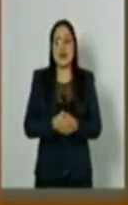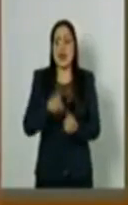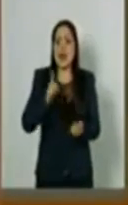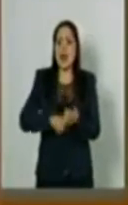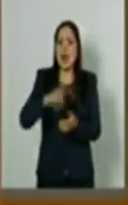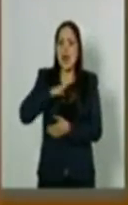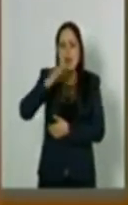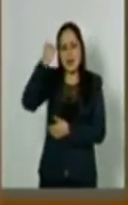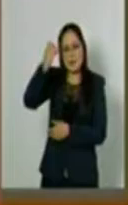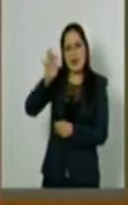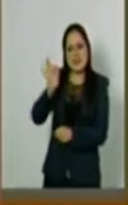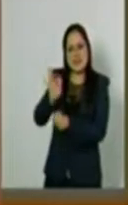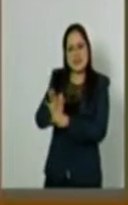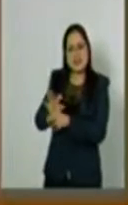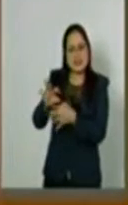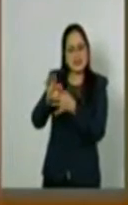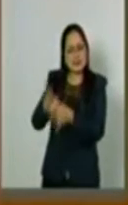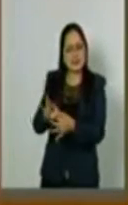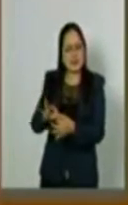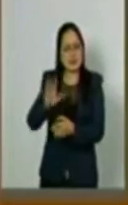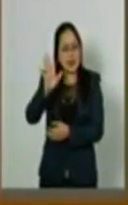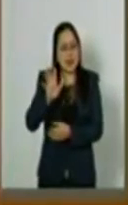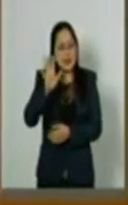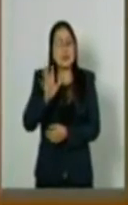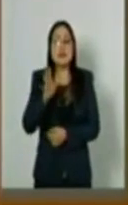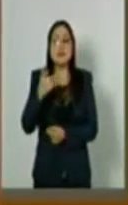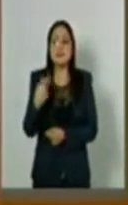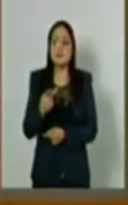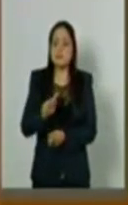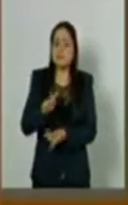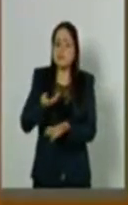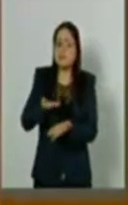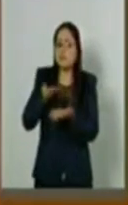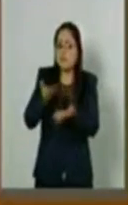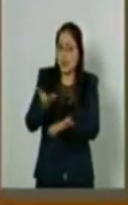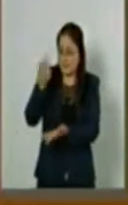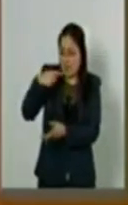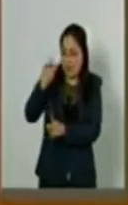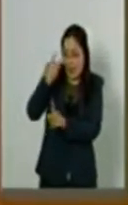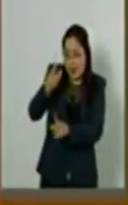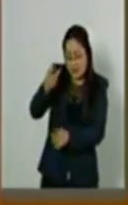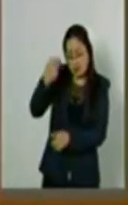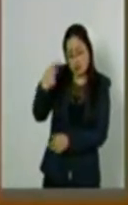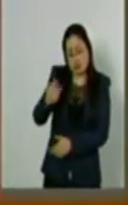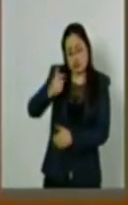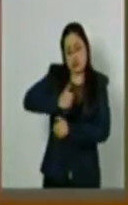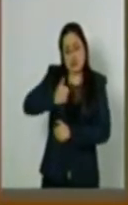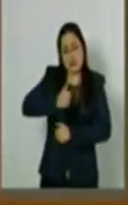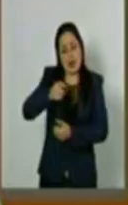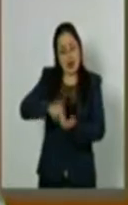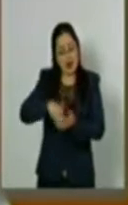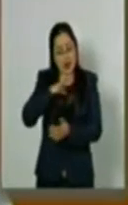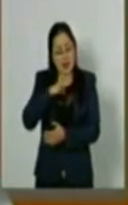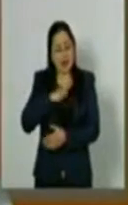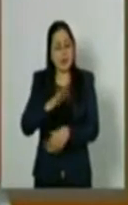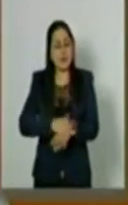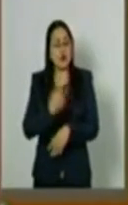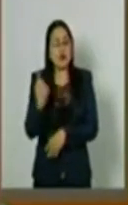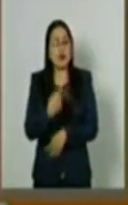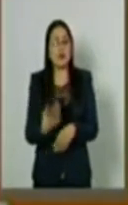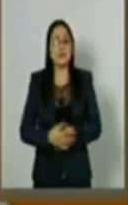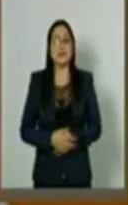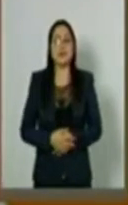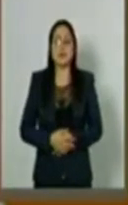espíritu protector mismo que da razón de ser a nuestras Fuerzas Armadas, toda vez que